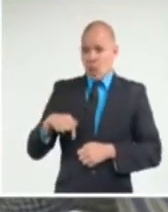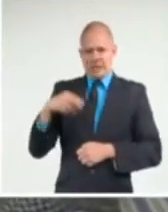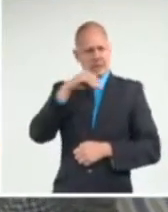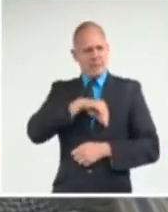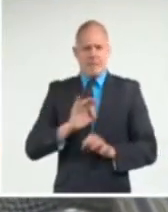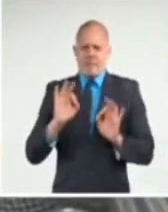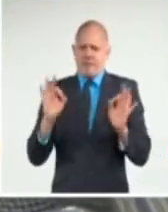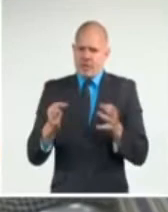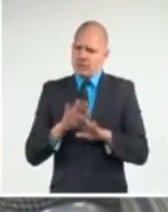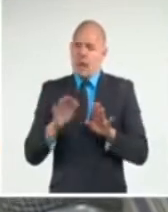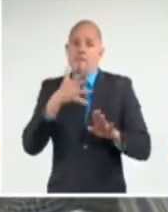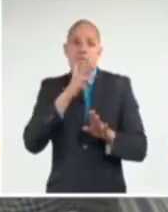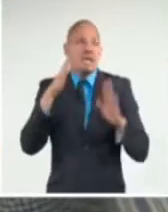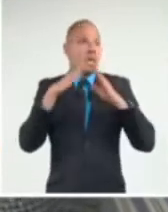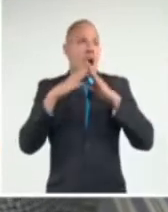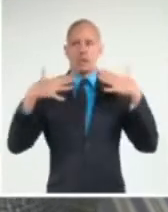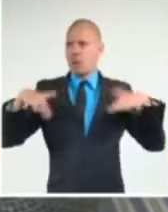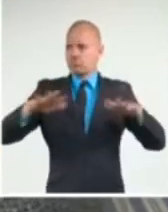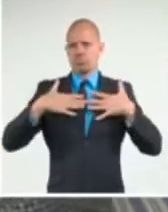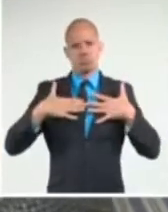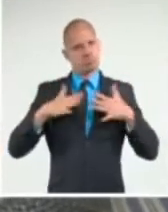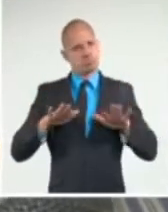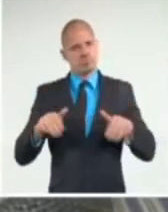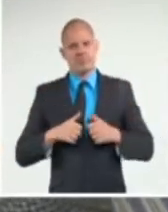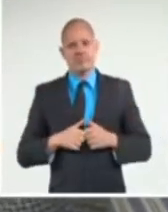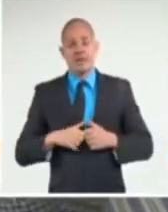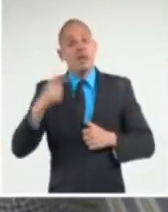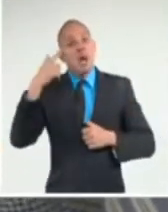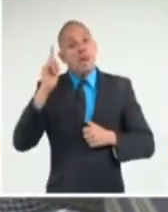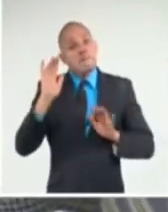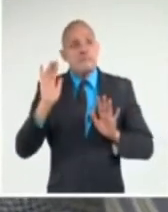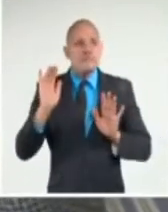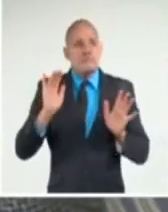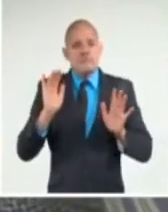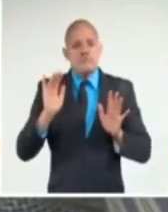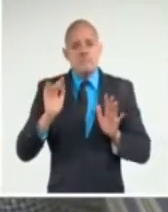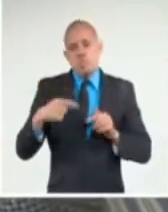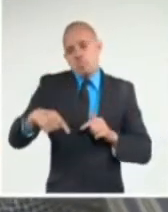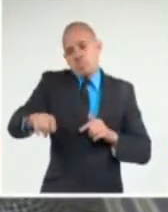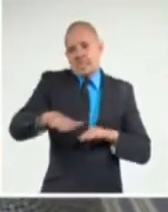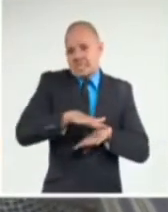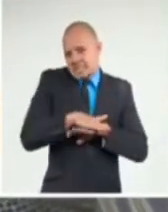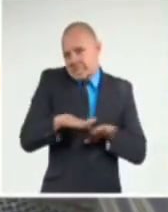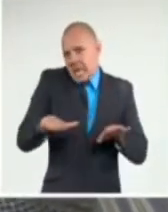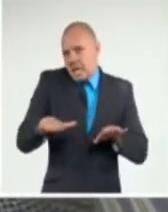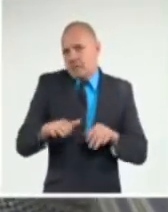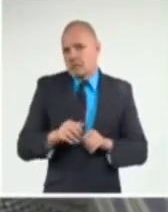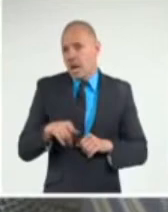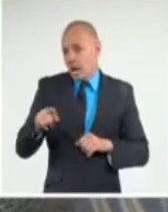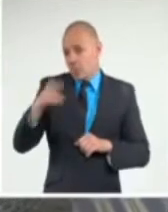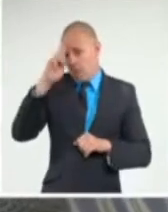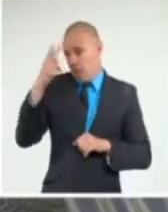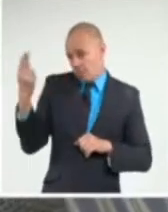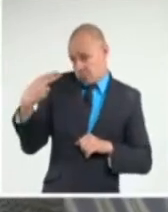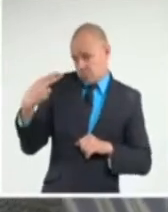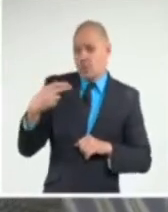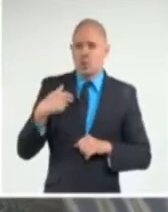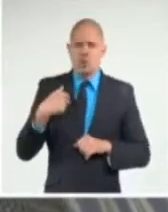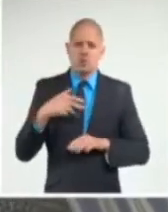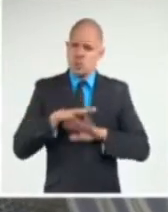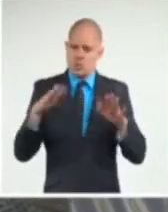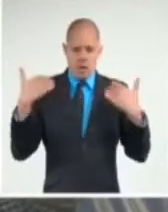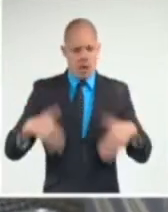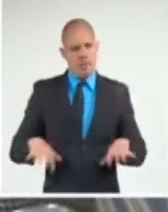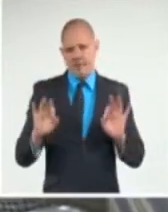y esperamos dentro de un tiempo posible que ellos dejen porque la recuperación muestra